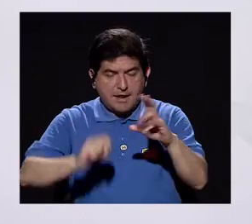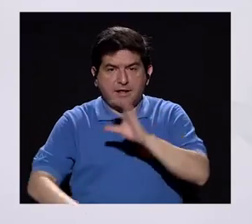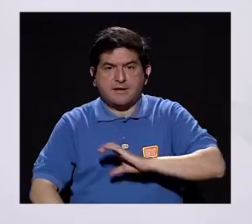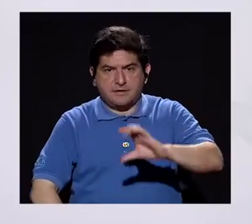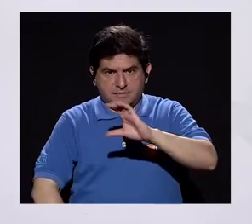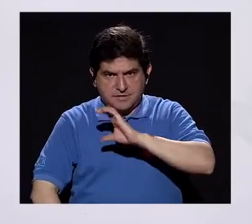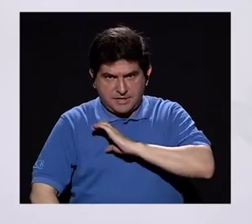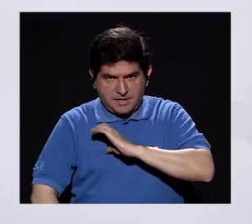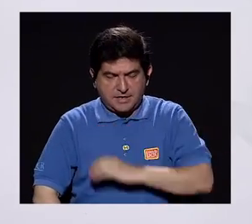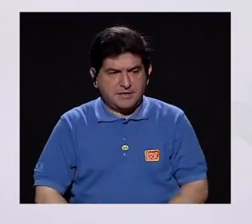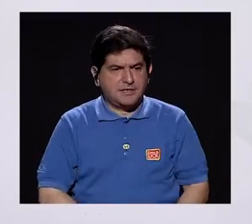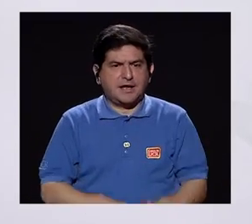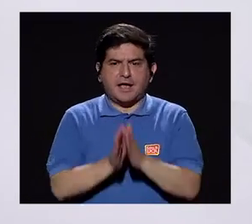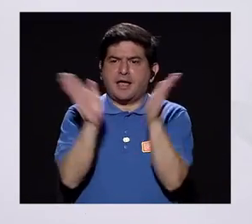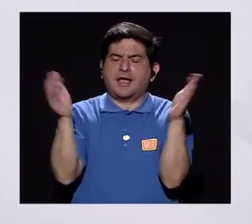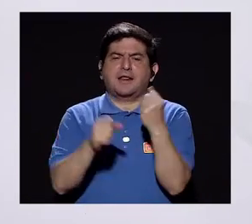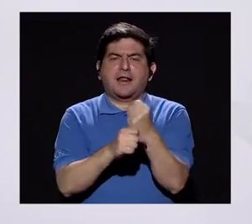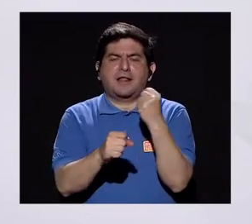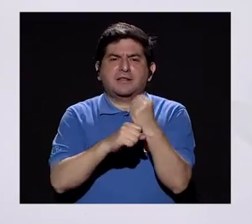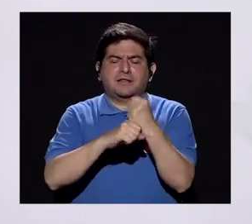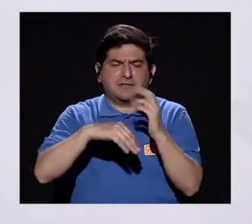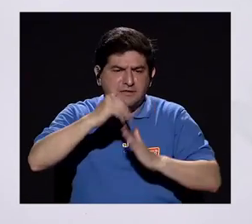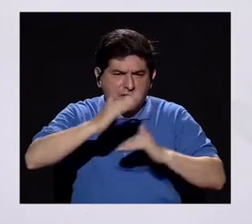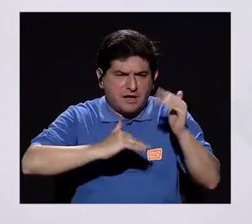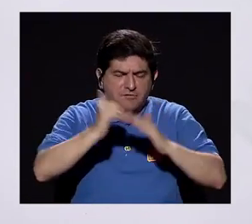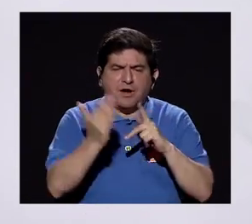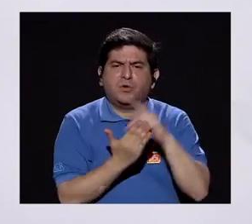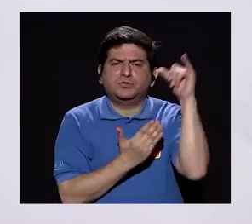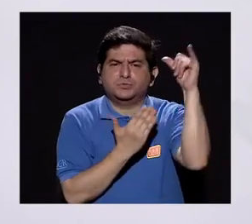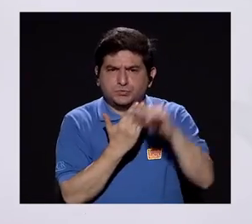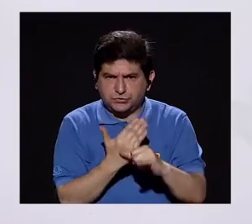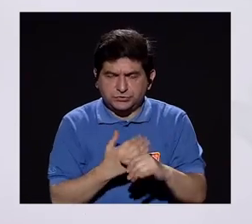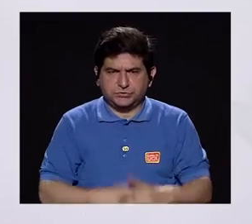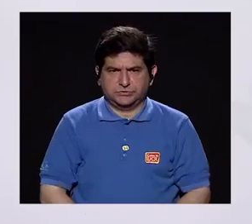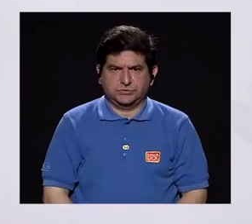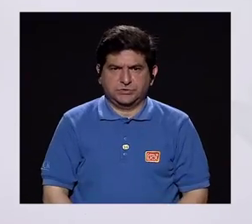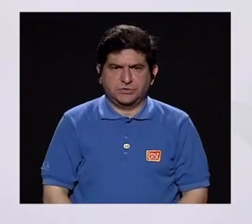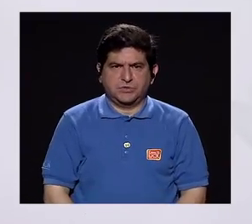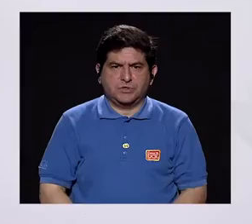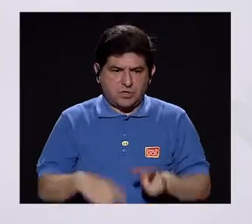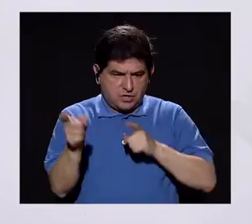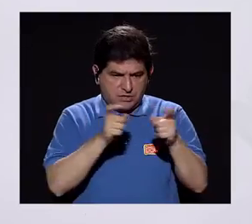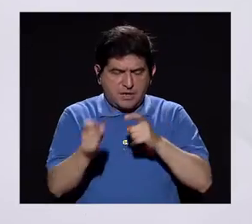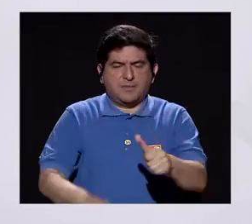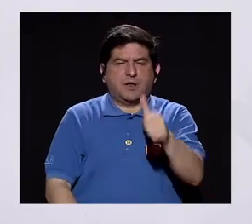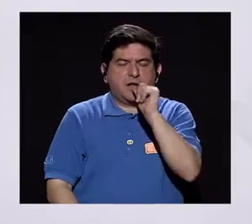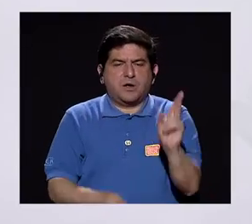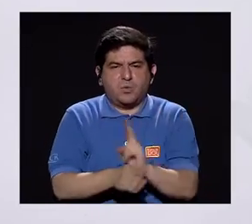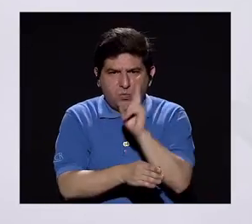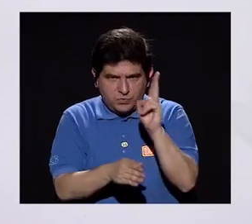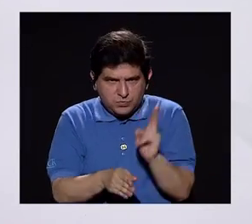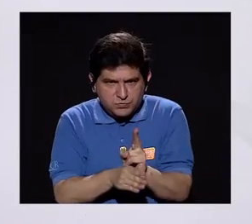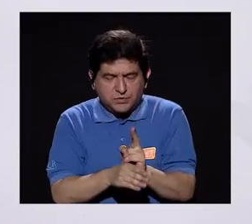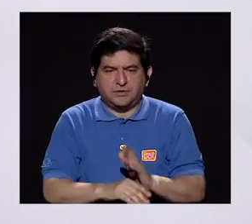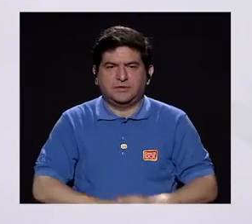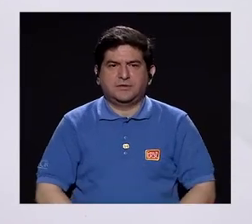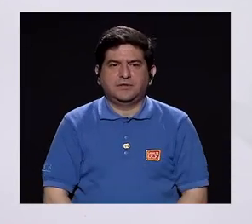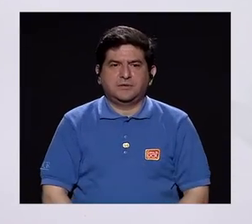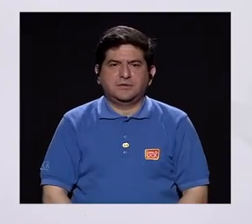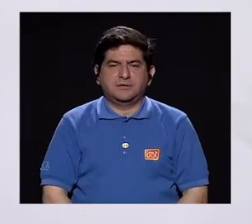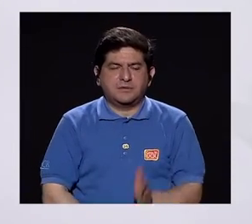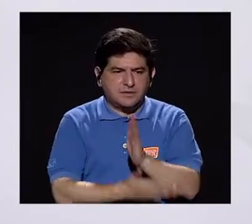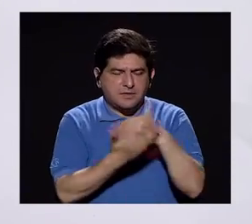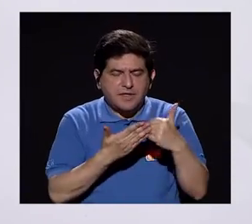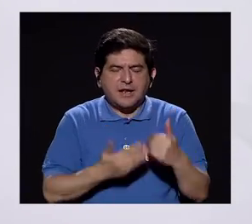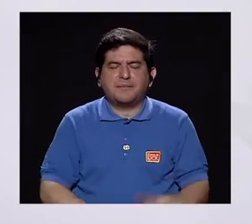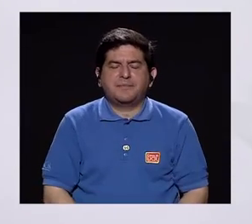características generales de la obra civil del proyecto del manejo de las aguas residuales de